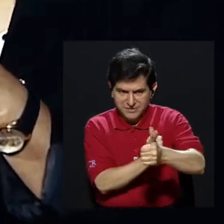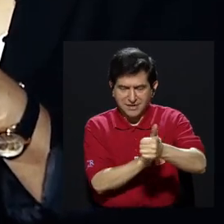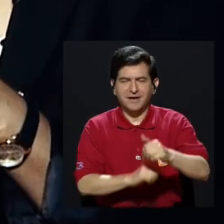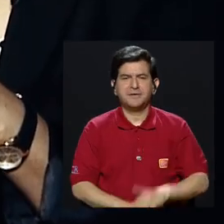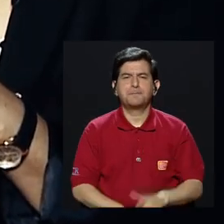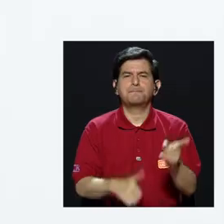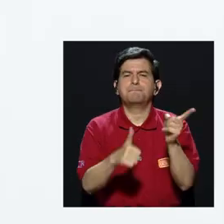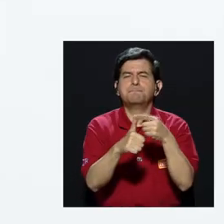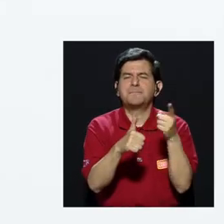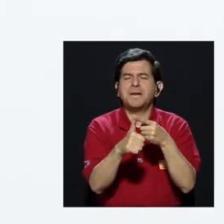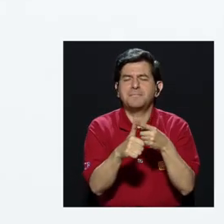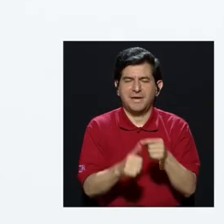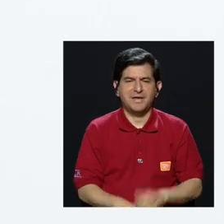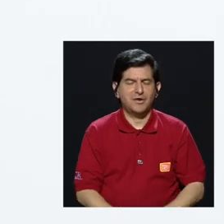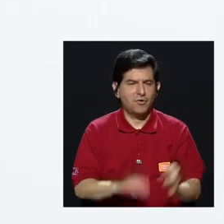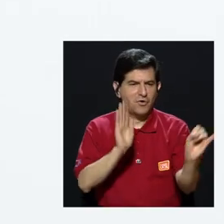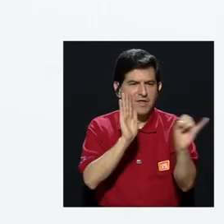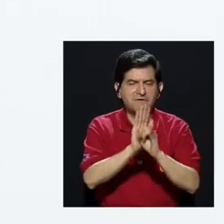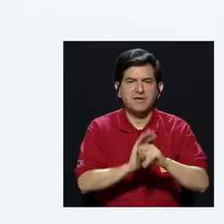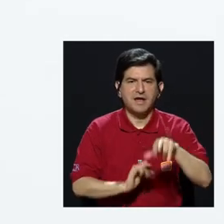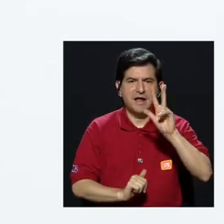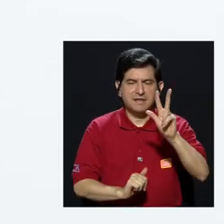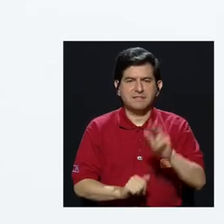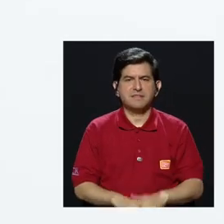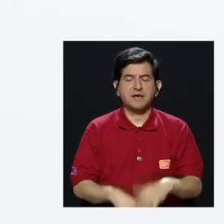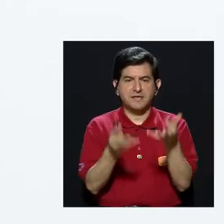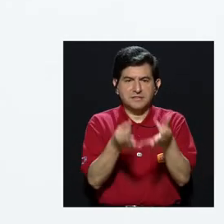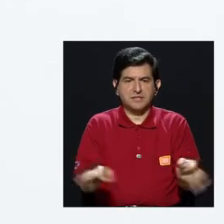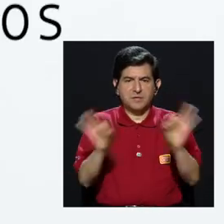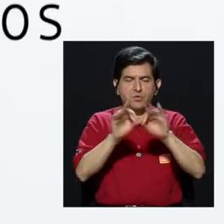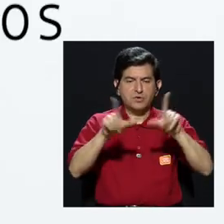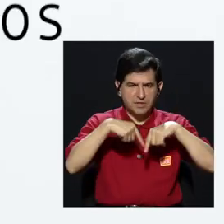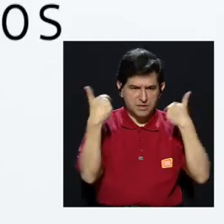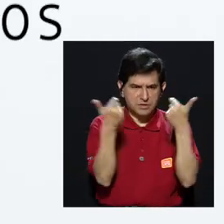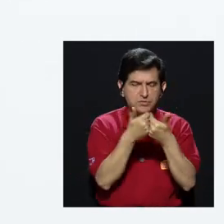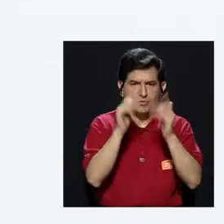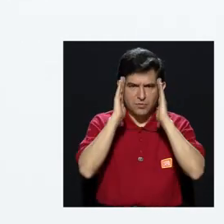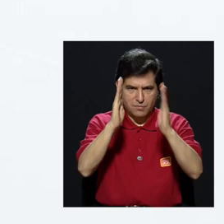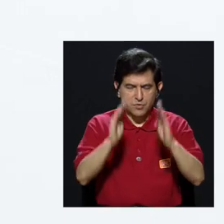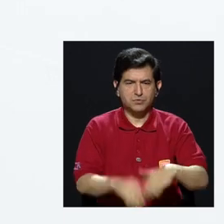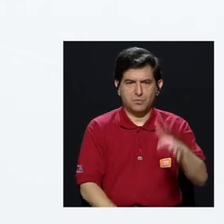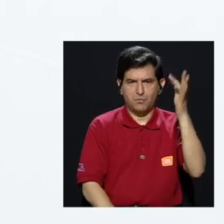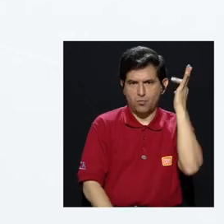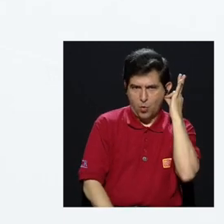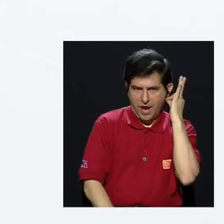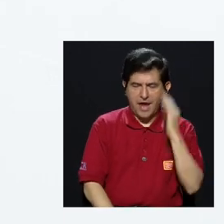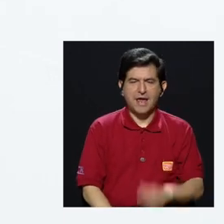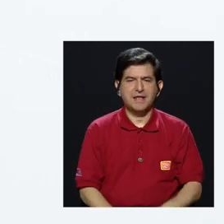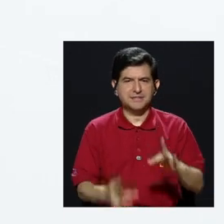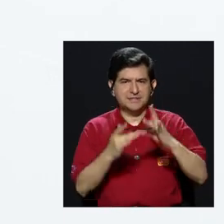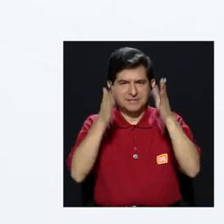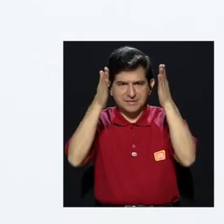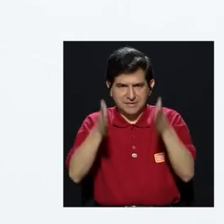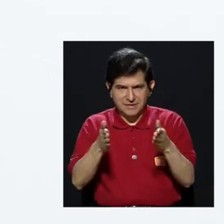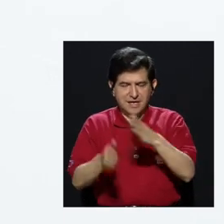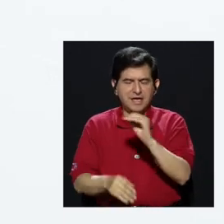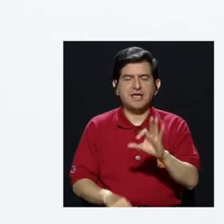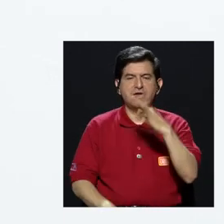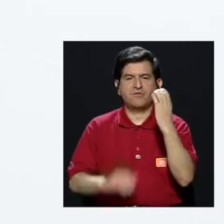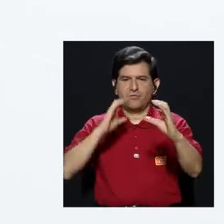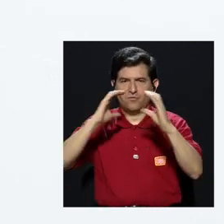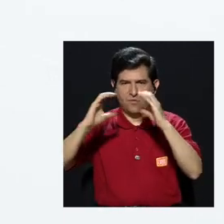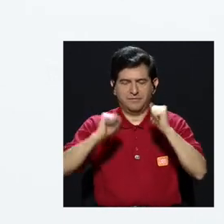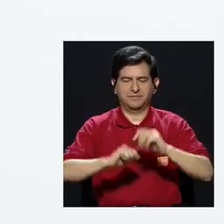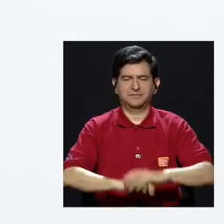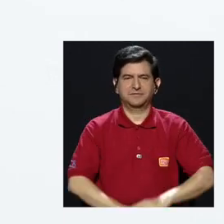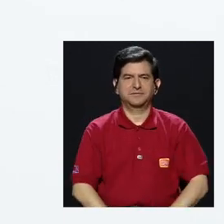ido más allá. Lo primero que hicimos fue identificar tres grandes públicos, que son las mujeres, que son las especialistas